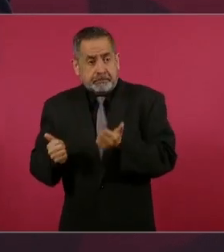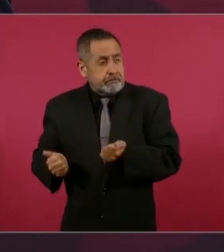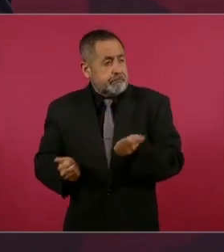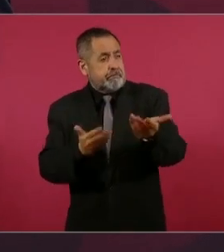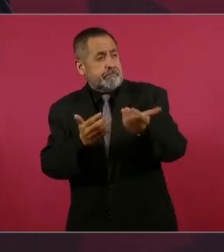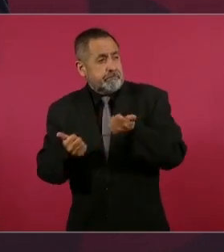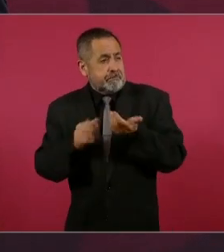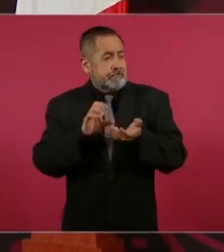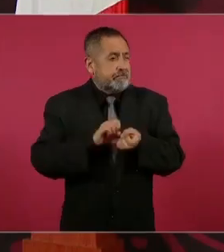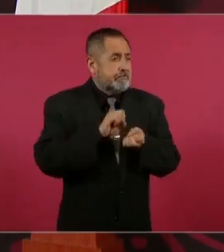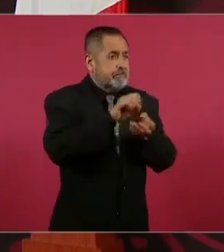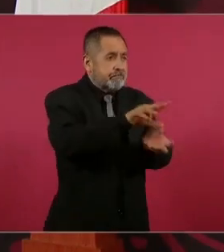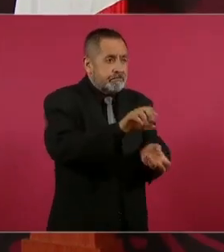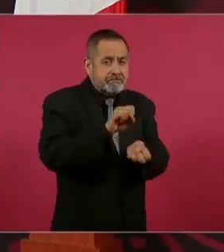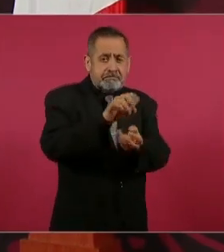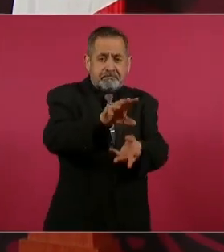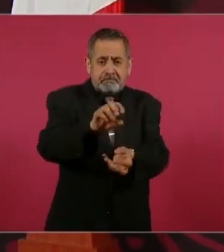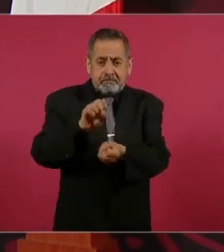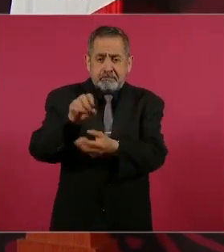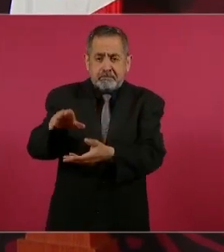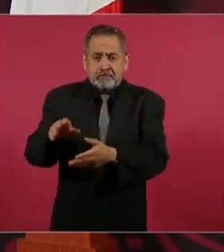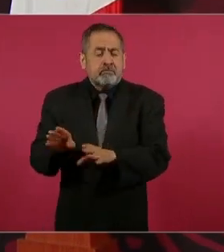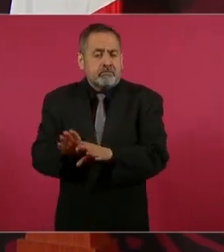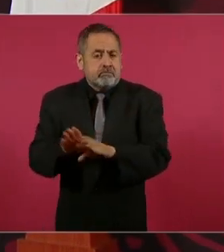todo el país.